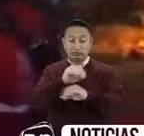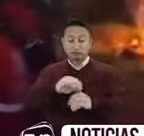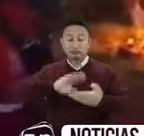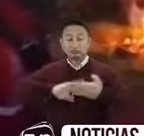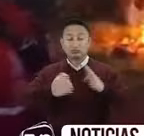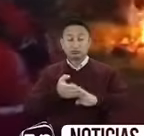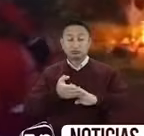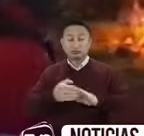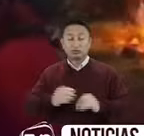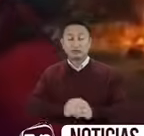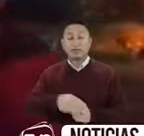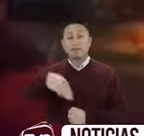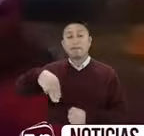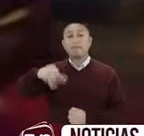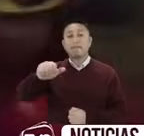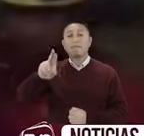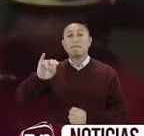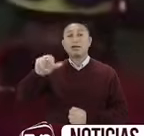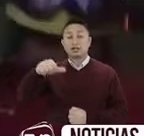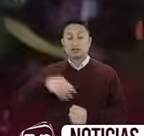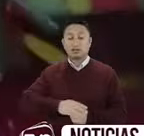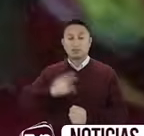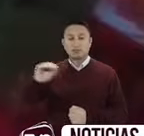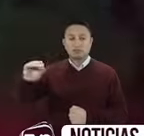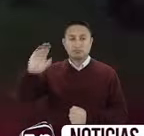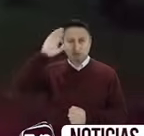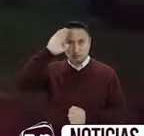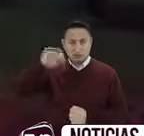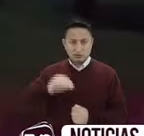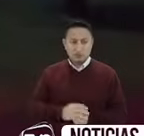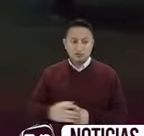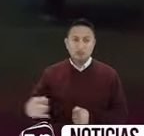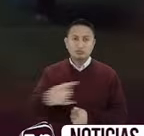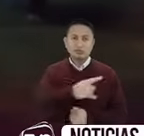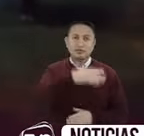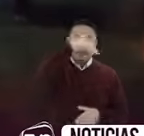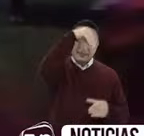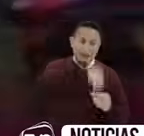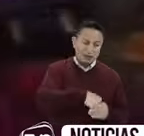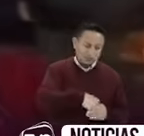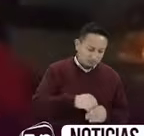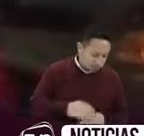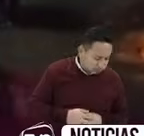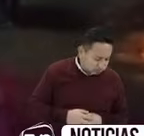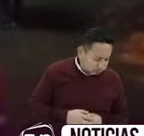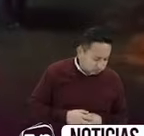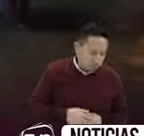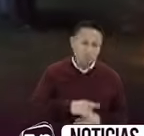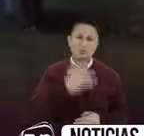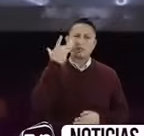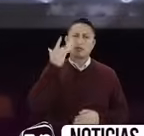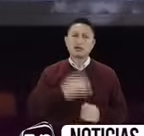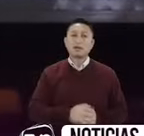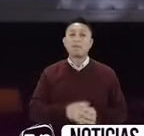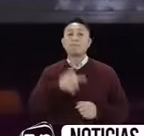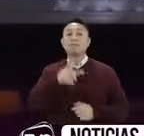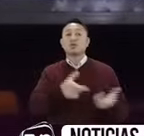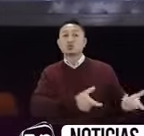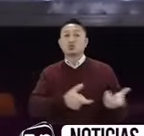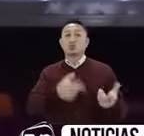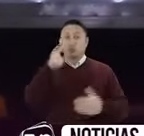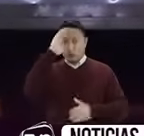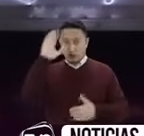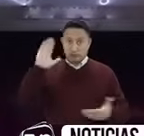María Magdalena, alertó a la policía, pues en uno de los pozos había un bulto con algo extraño. Personal del cuerpo de bomberos y policía realizaron tareas